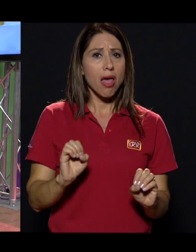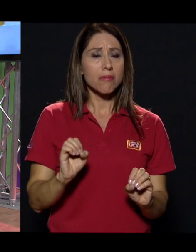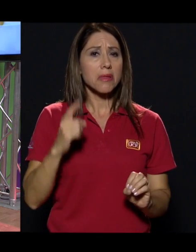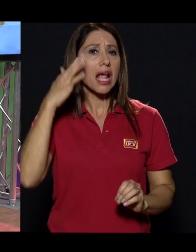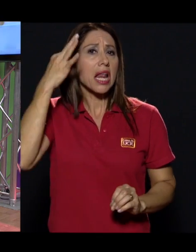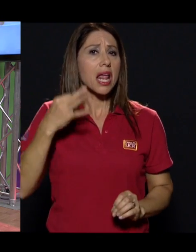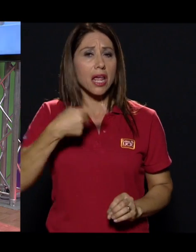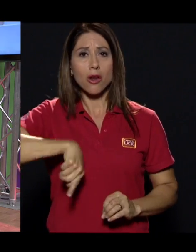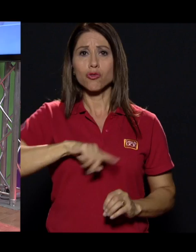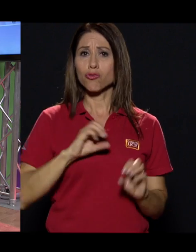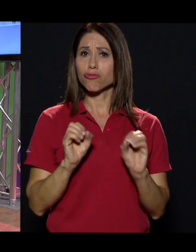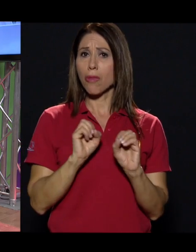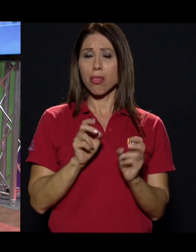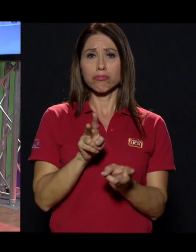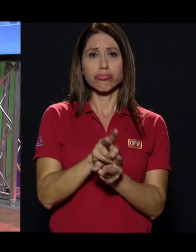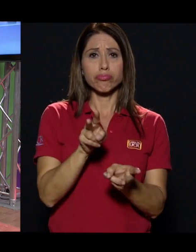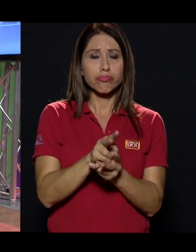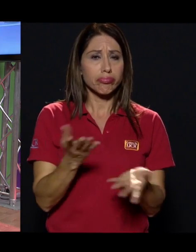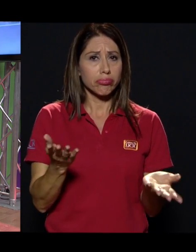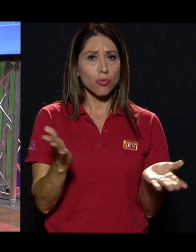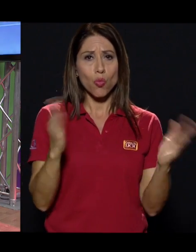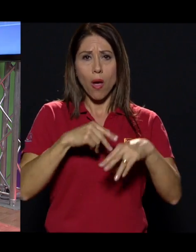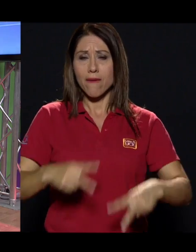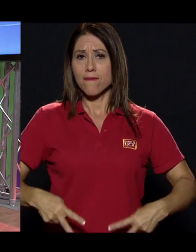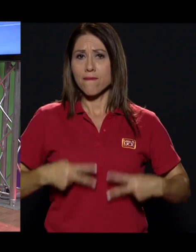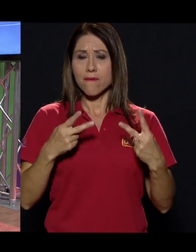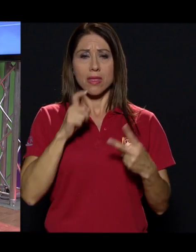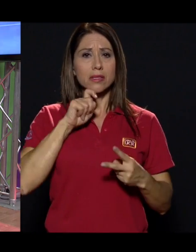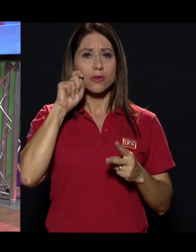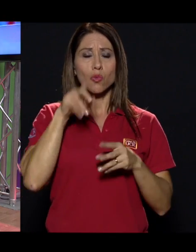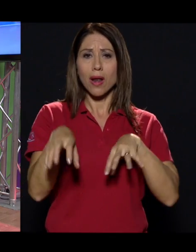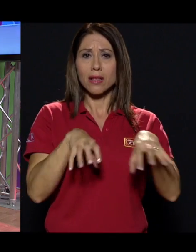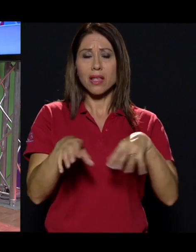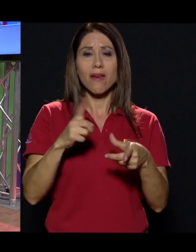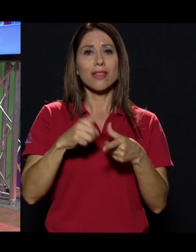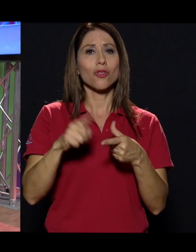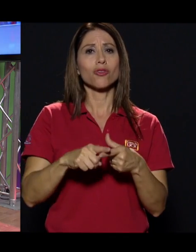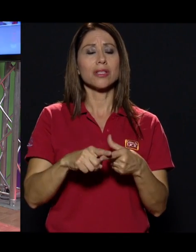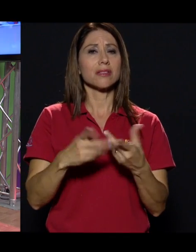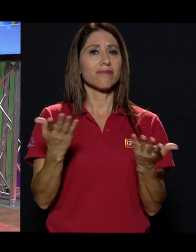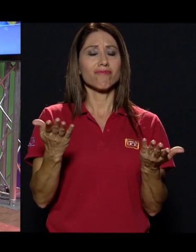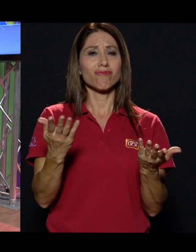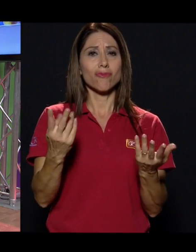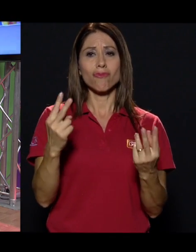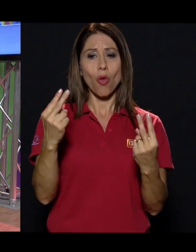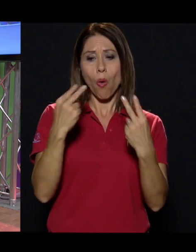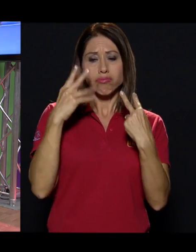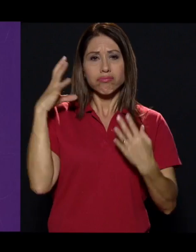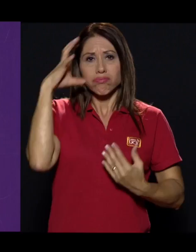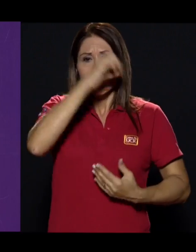relaciones sexuales o una vida sexual activa, ¿verdad? Y entonces se nos ha invisibilizado.